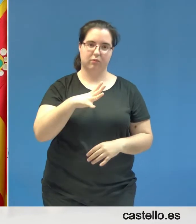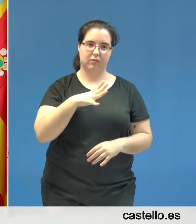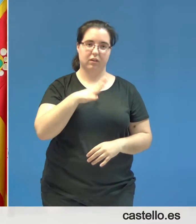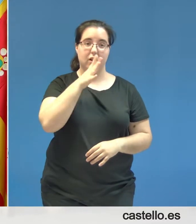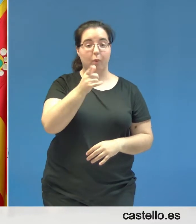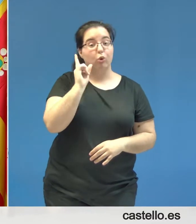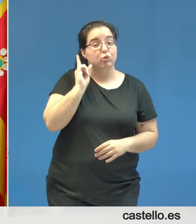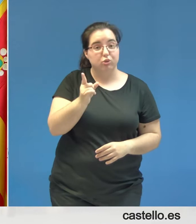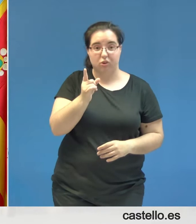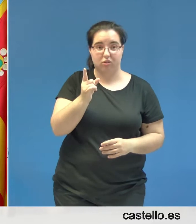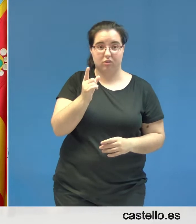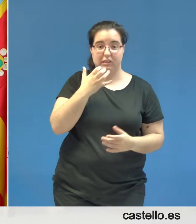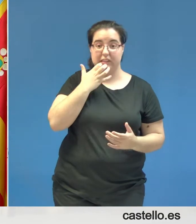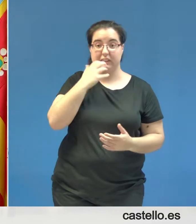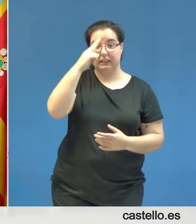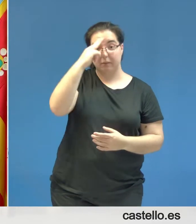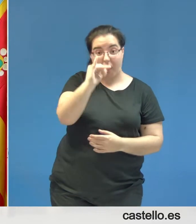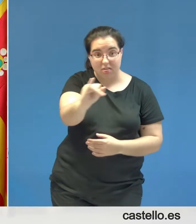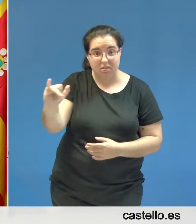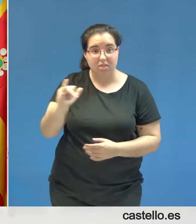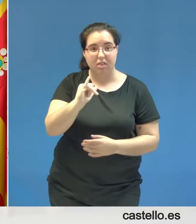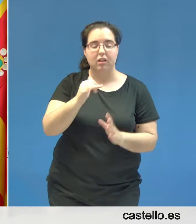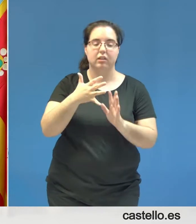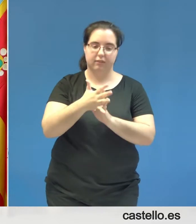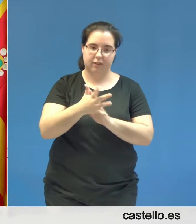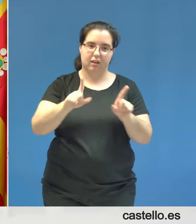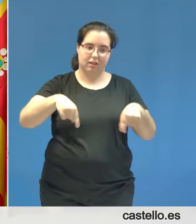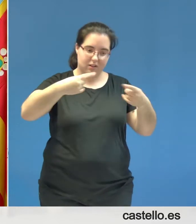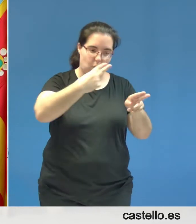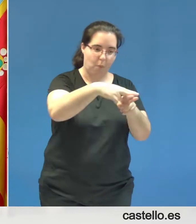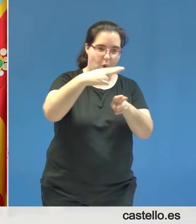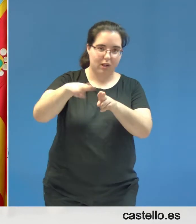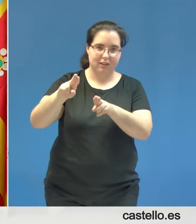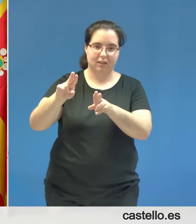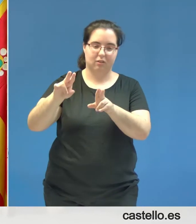entre nosotros, conseguiremos que se respete a los políticos y a la clase política.